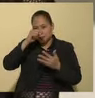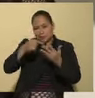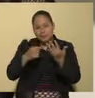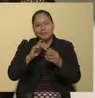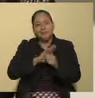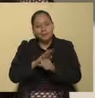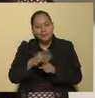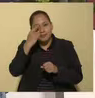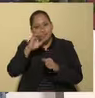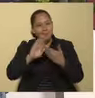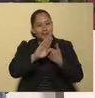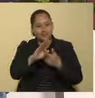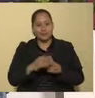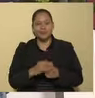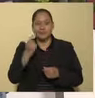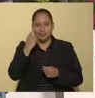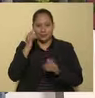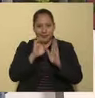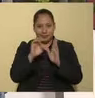recomendaciones caseras para evitarlo. Mira,